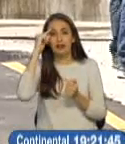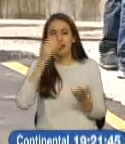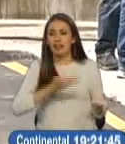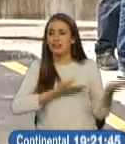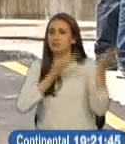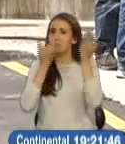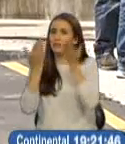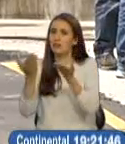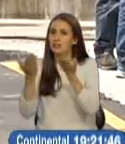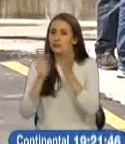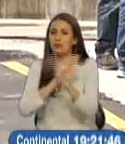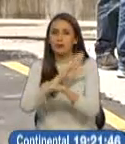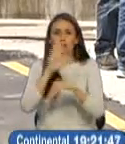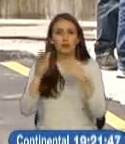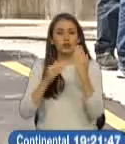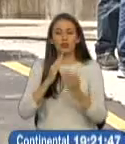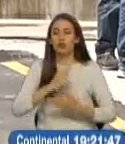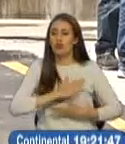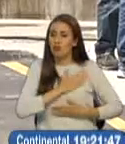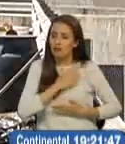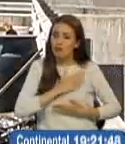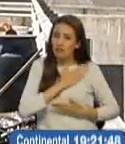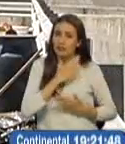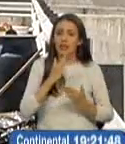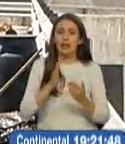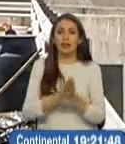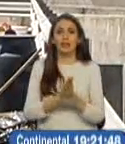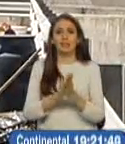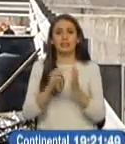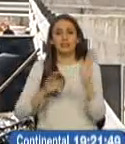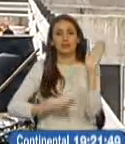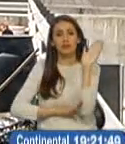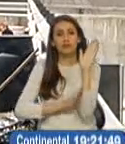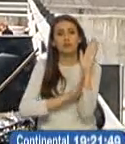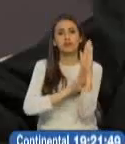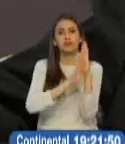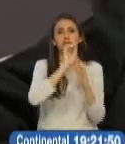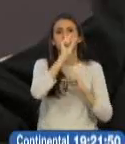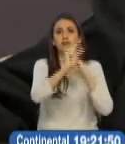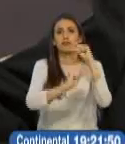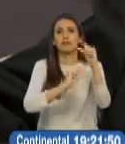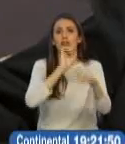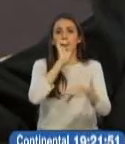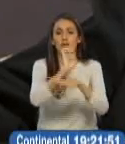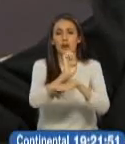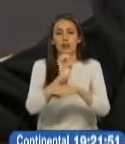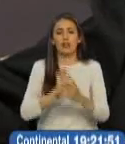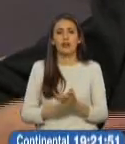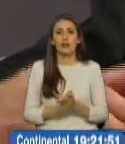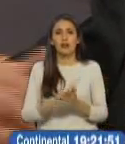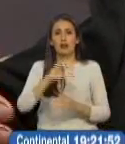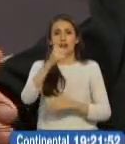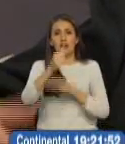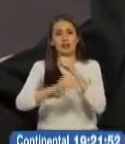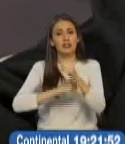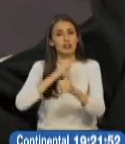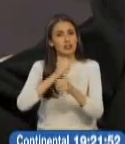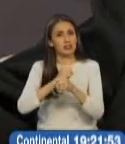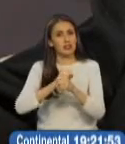que en estos 10 años Correa hizo una obra tan gigantesca que los resultados están a la vista. Y hoy a 10 años se